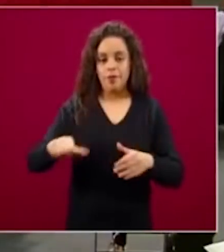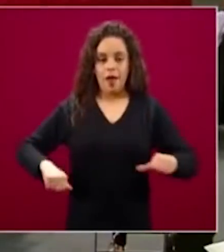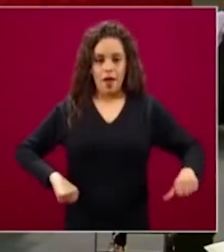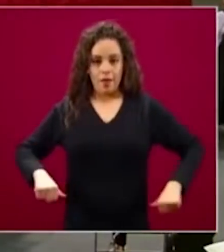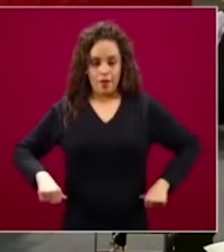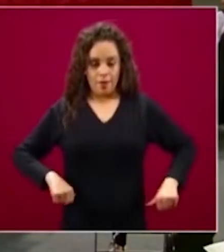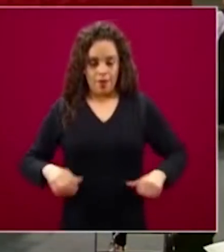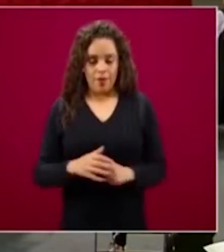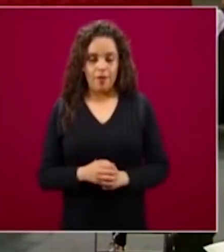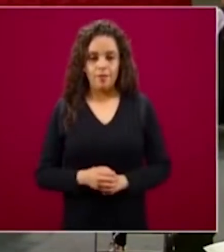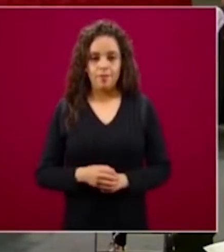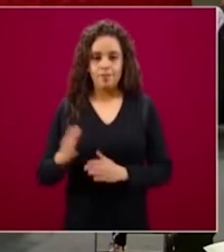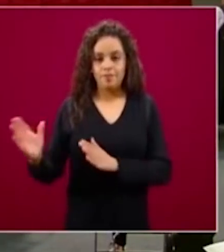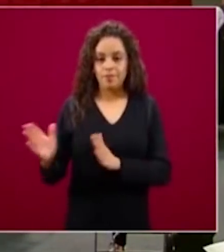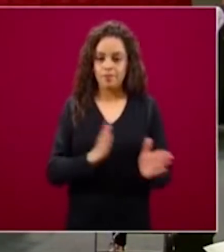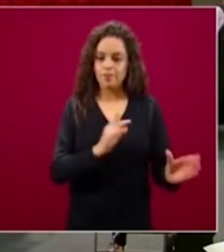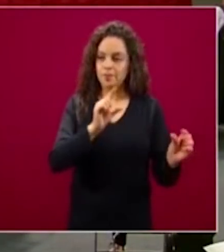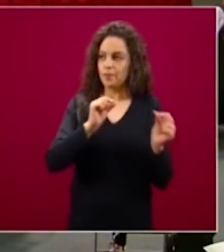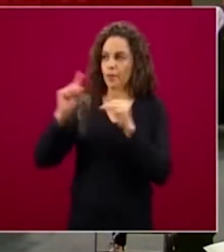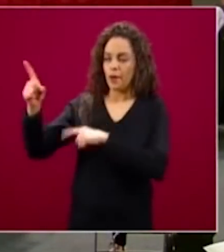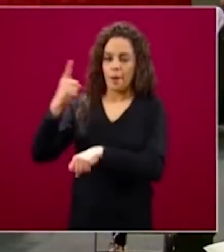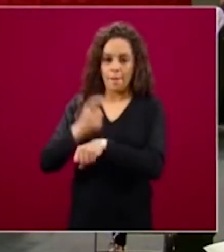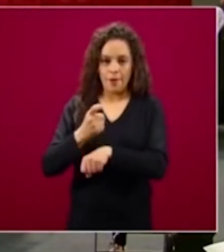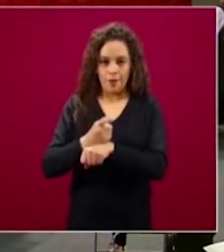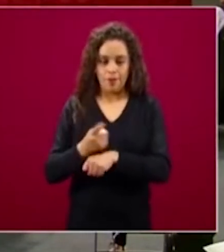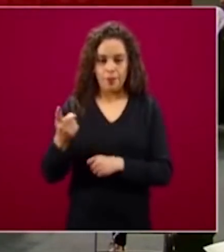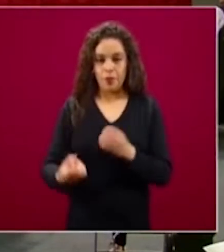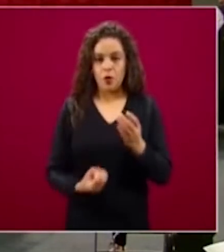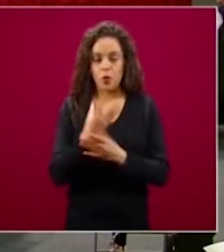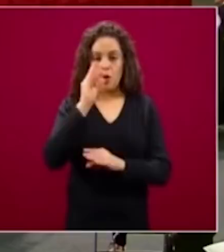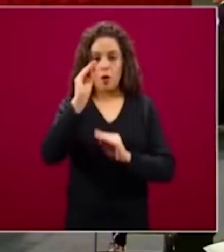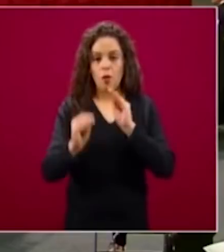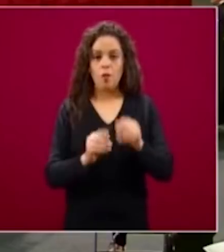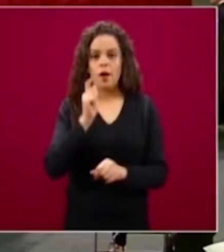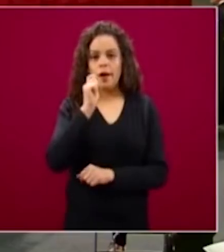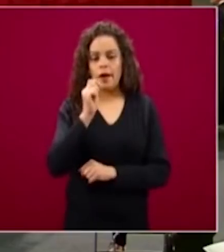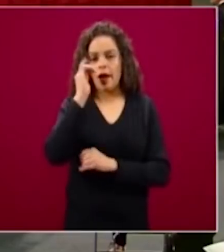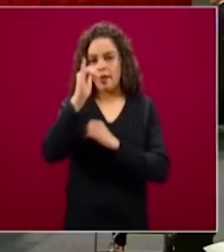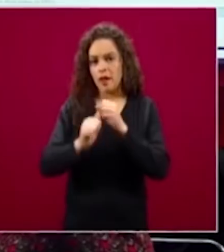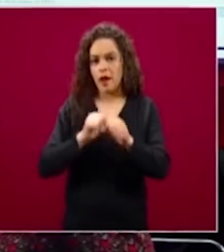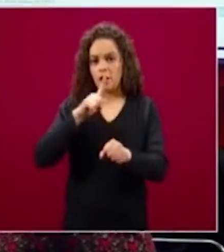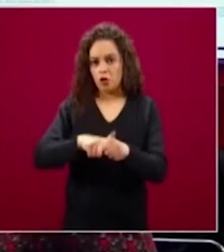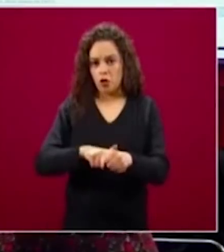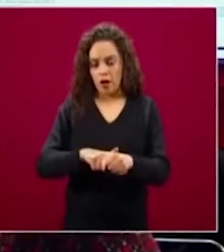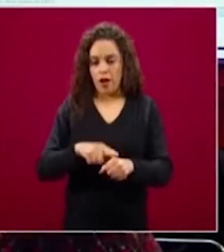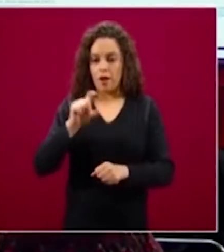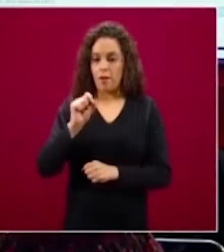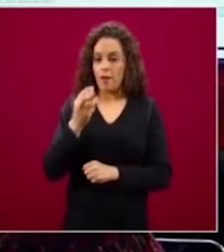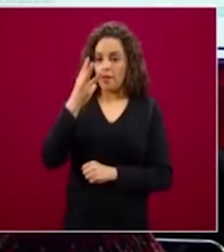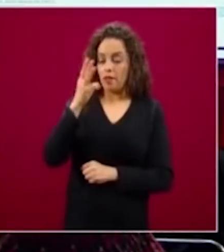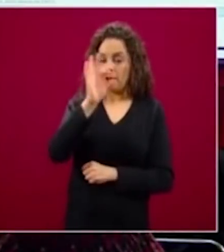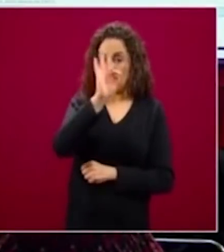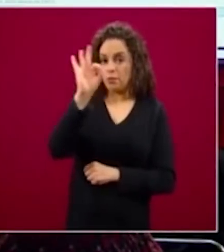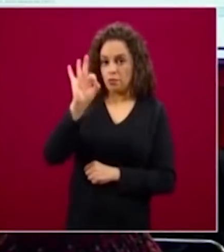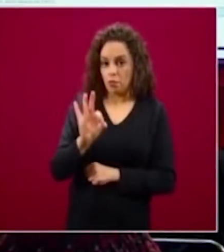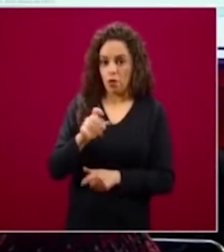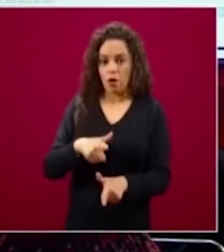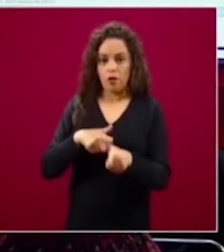primera diapositiva, que es la actualización del panorama internacional. 23%, se mantiene la